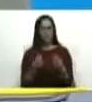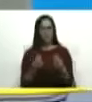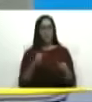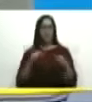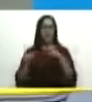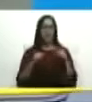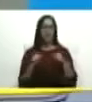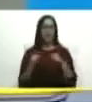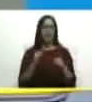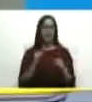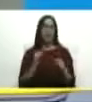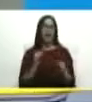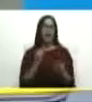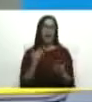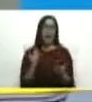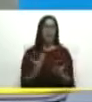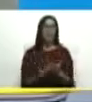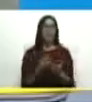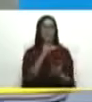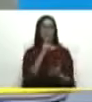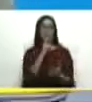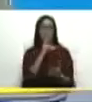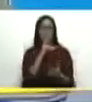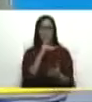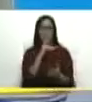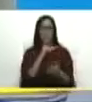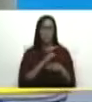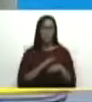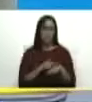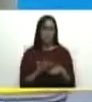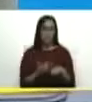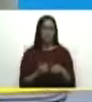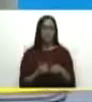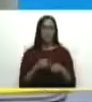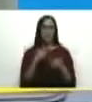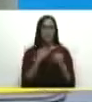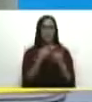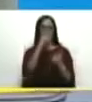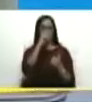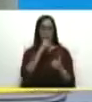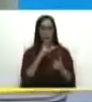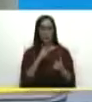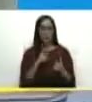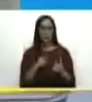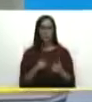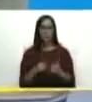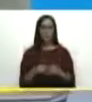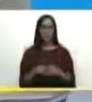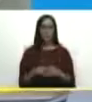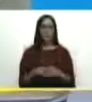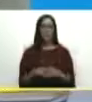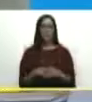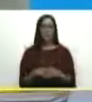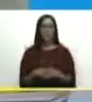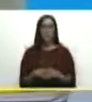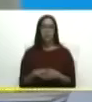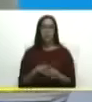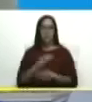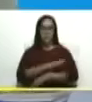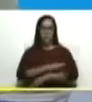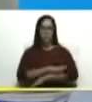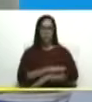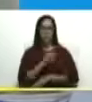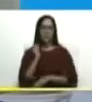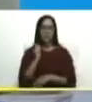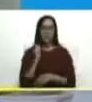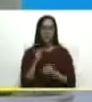era hasta más difícil. Estos últimos años donde se nos ha puesto la tarea a todos